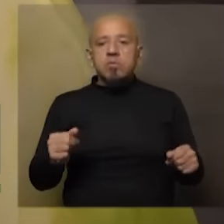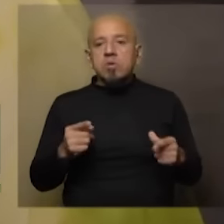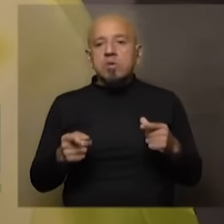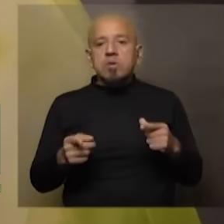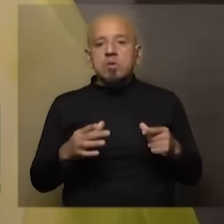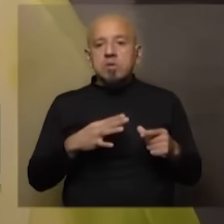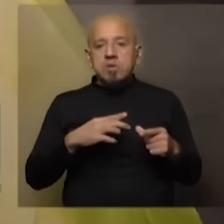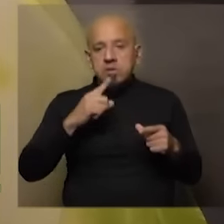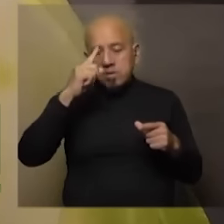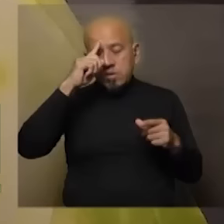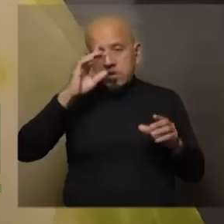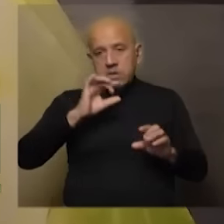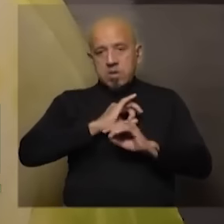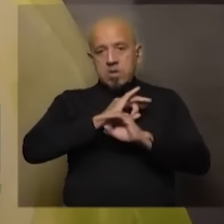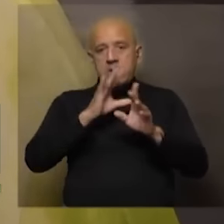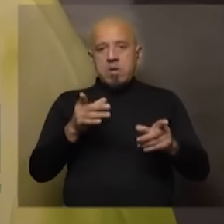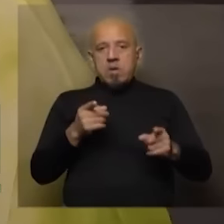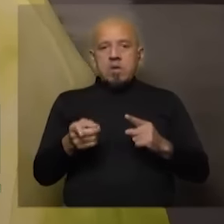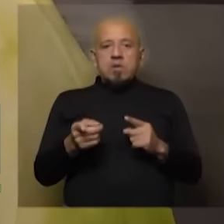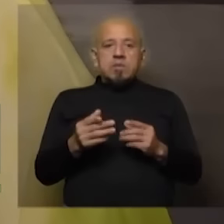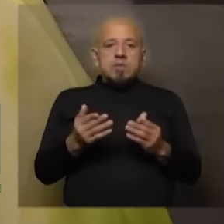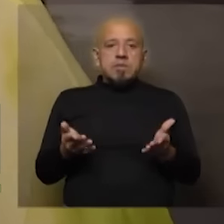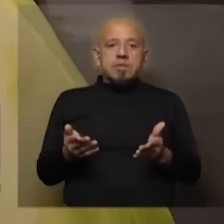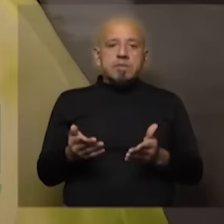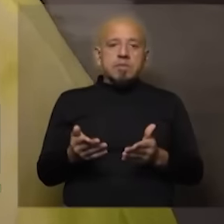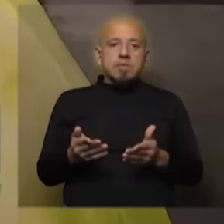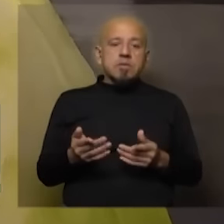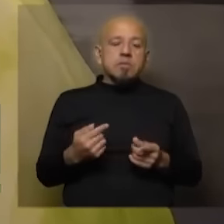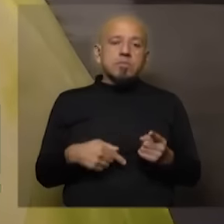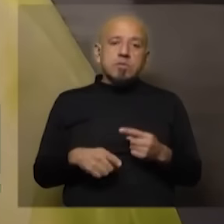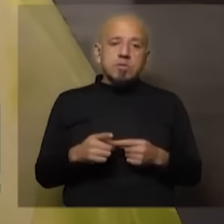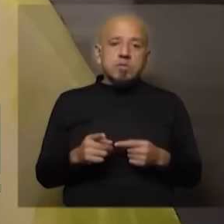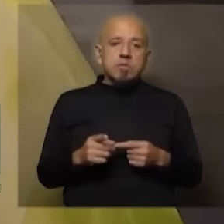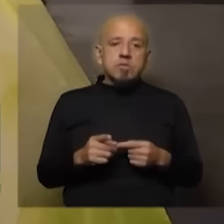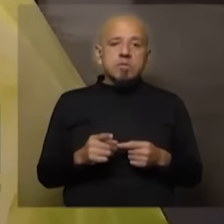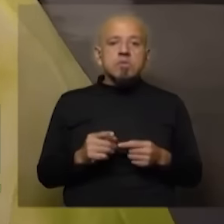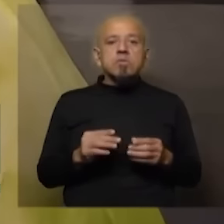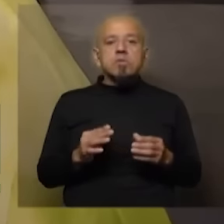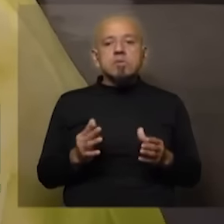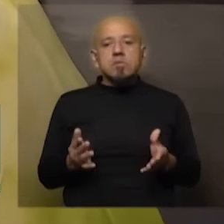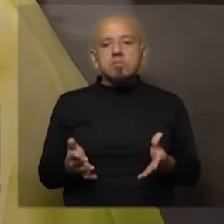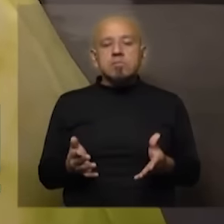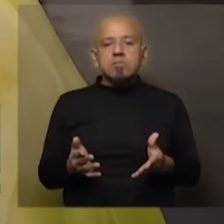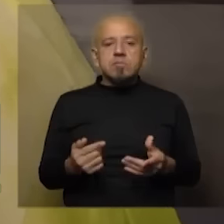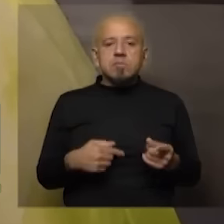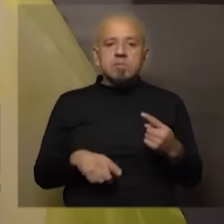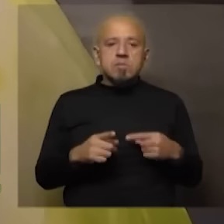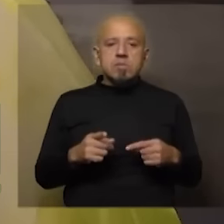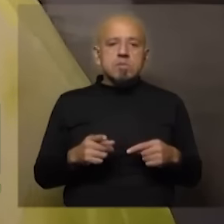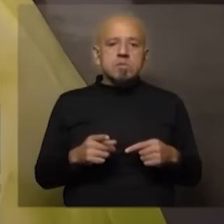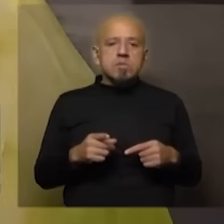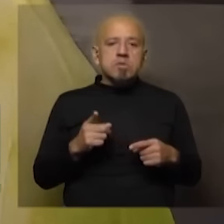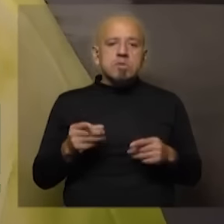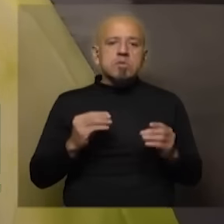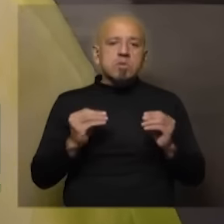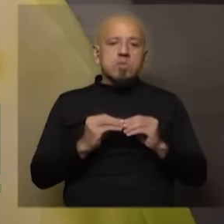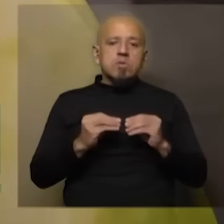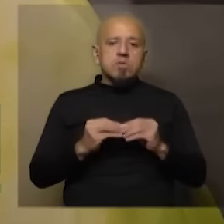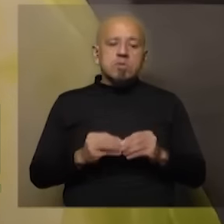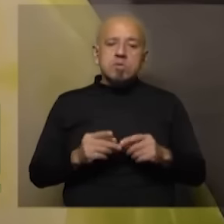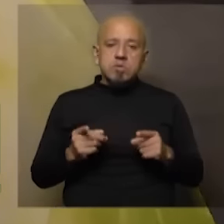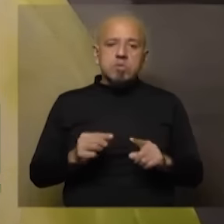poder esclarecerlo con la mayor premura posible, pero sin ser parte tampoco de la agresión hacia las compañeras, porque no es